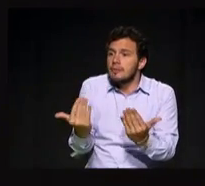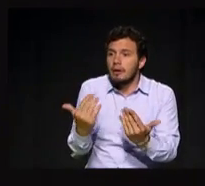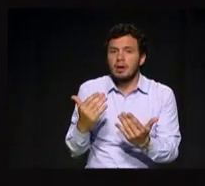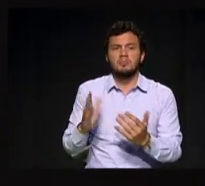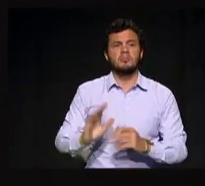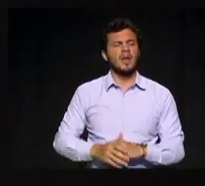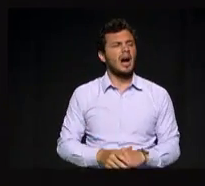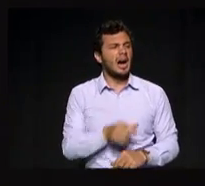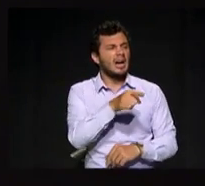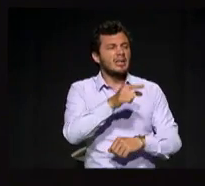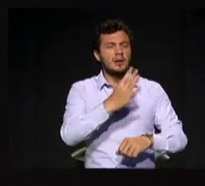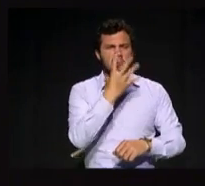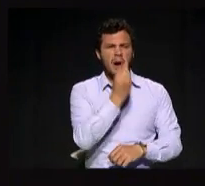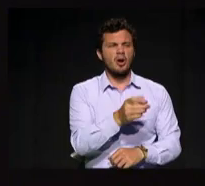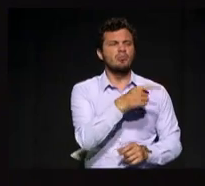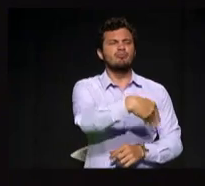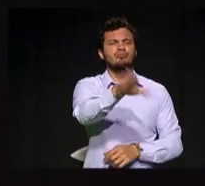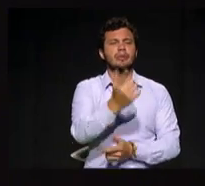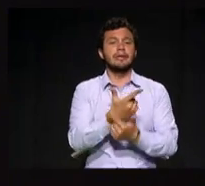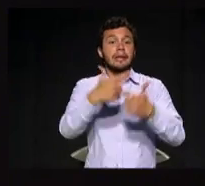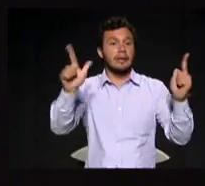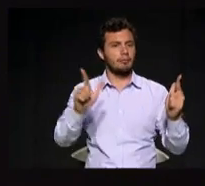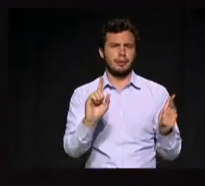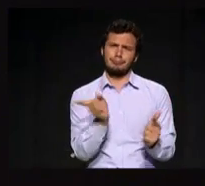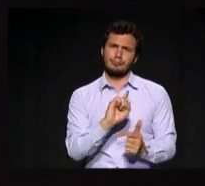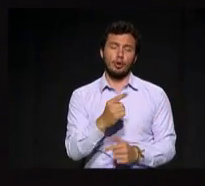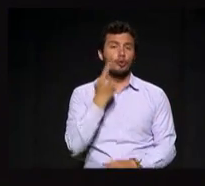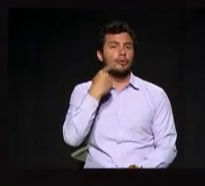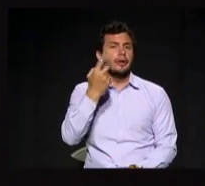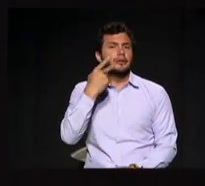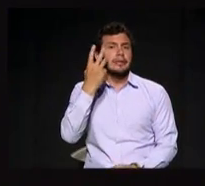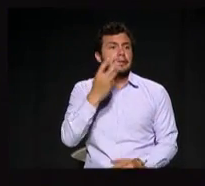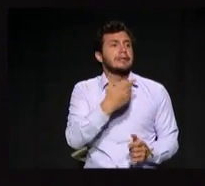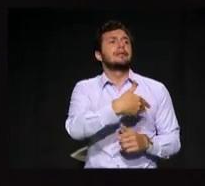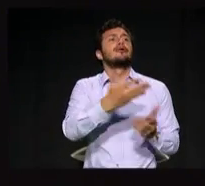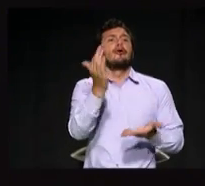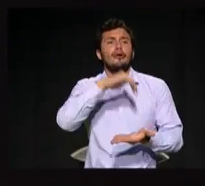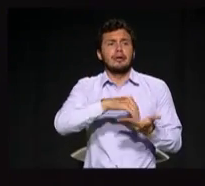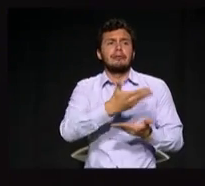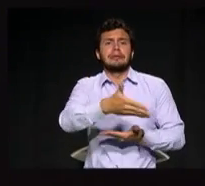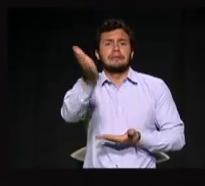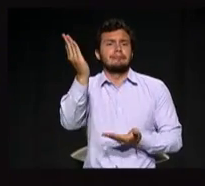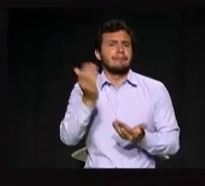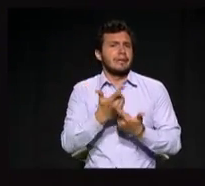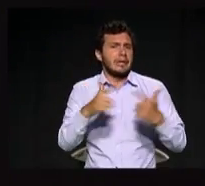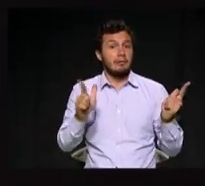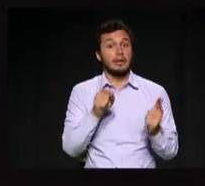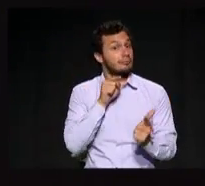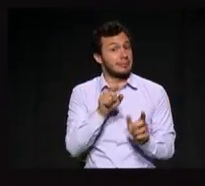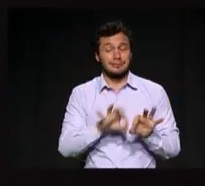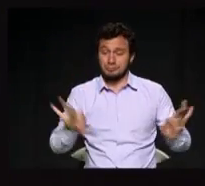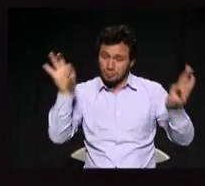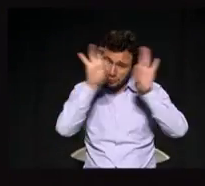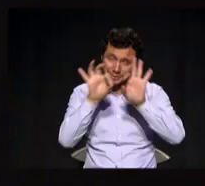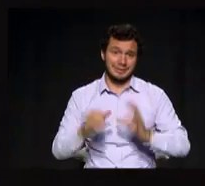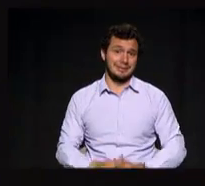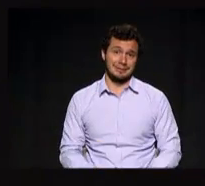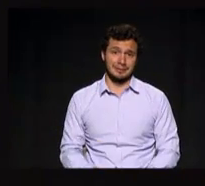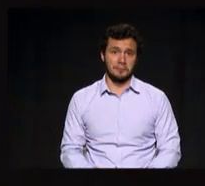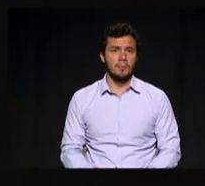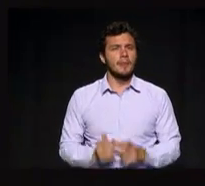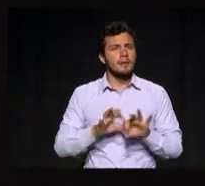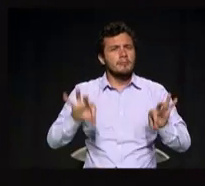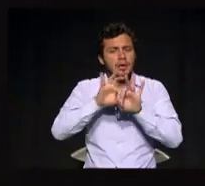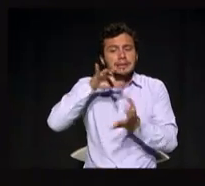no sientan esas estructuras criminales que en dos o tres días salen tranquilos a las calles nuevamente eso es muy importante tenemos que incentivar la participación ciudadana